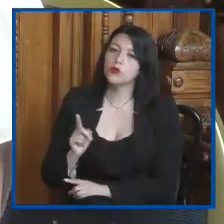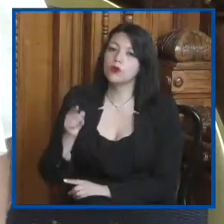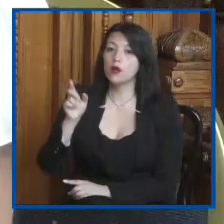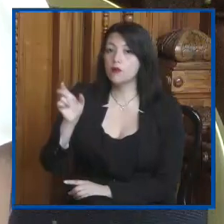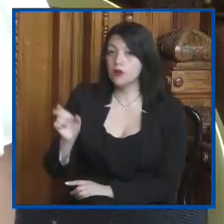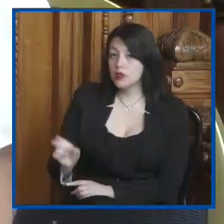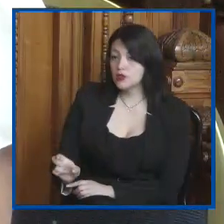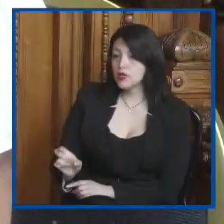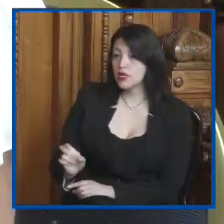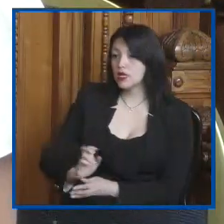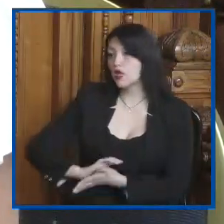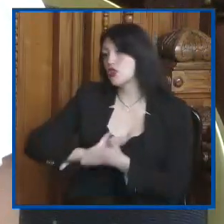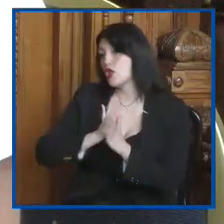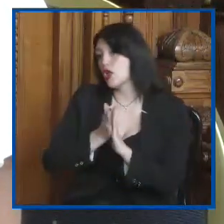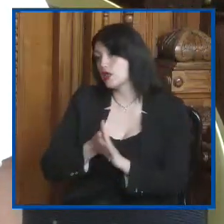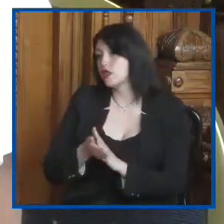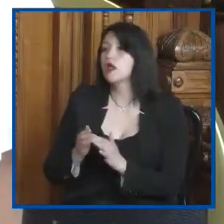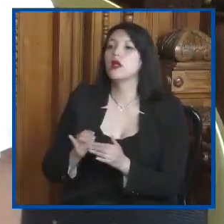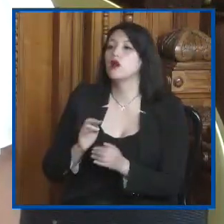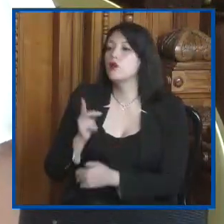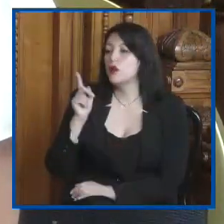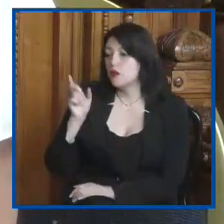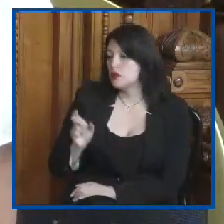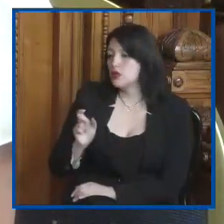persona que esté todo el día respondiendo WhatsApp.